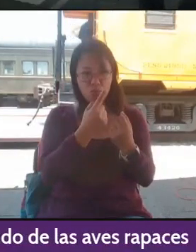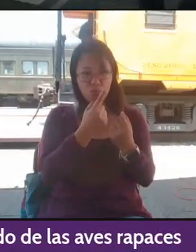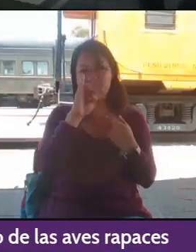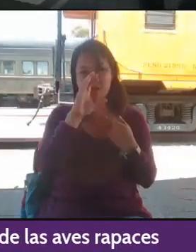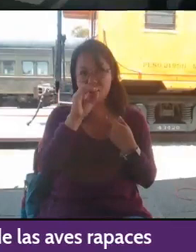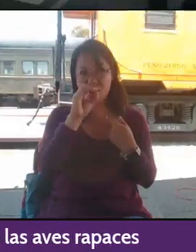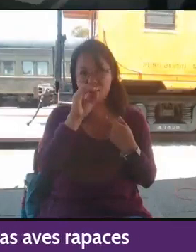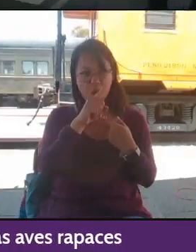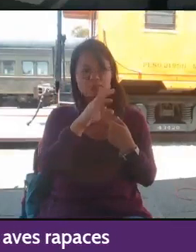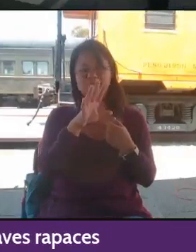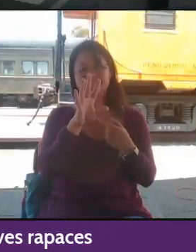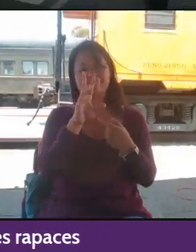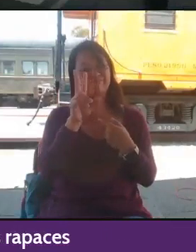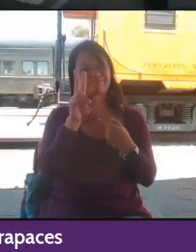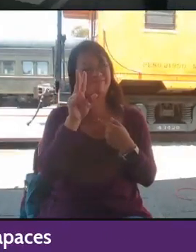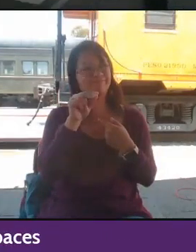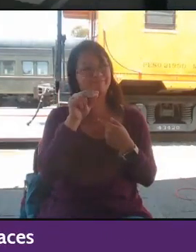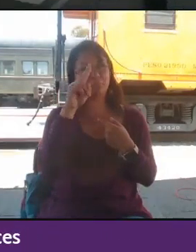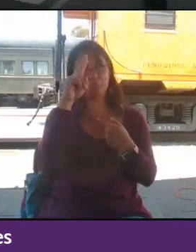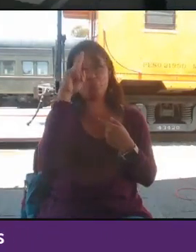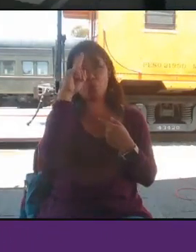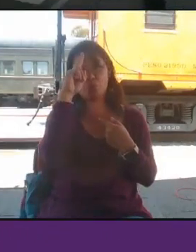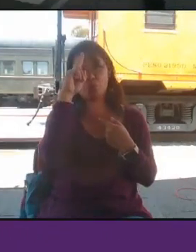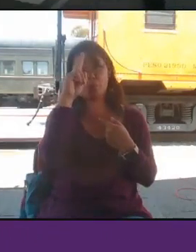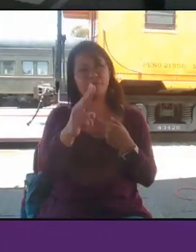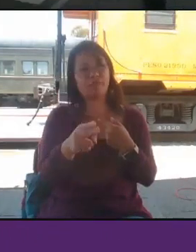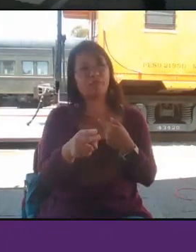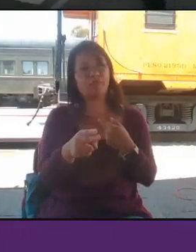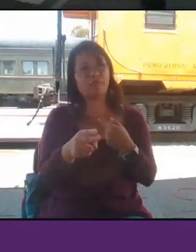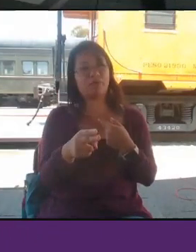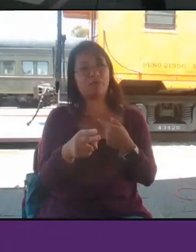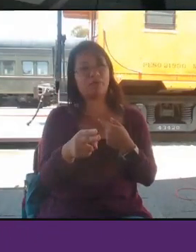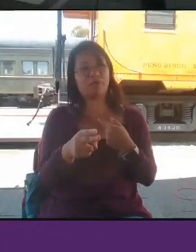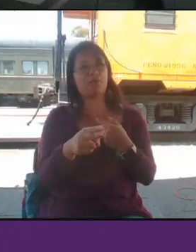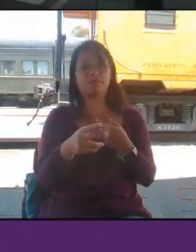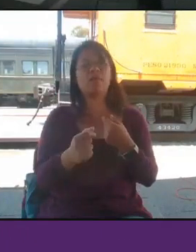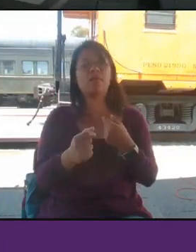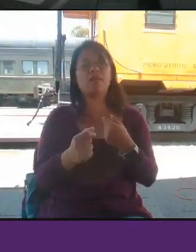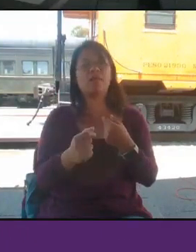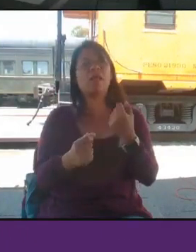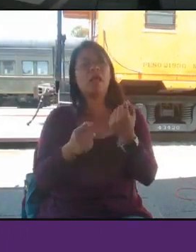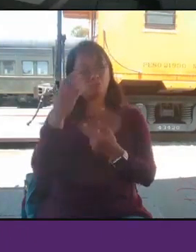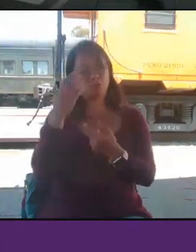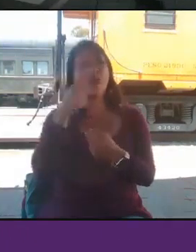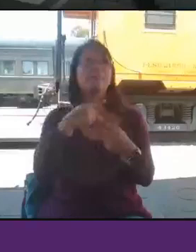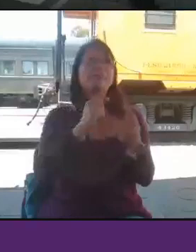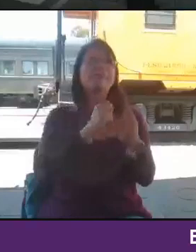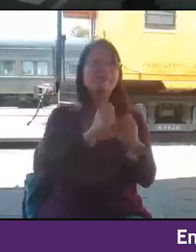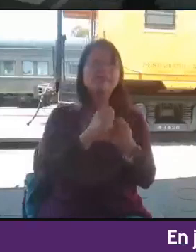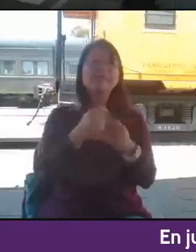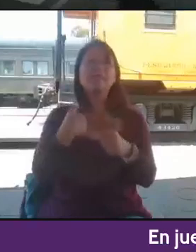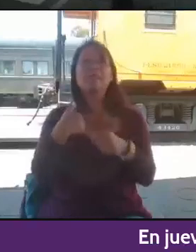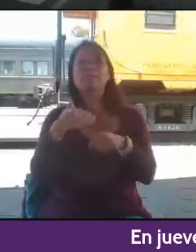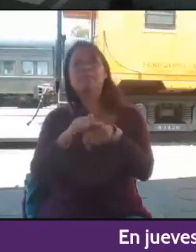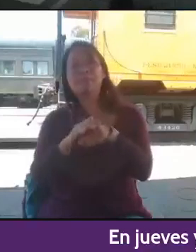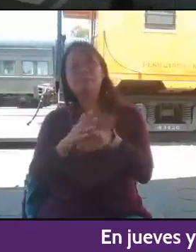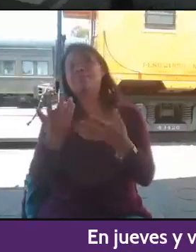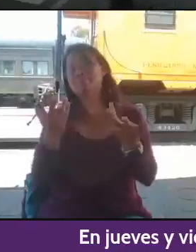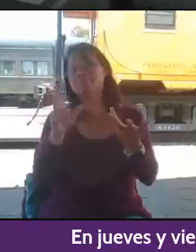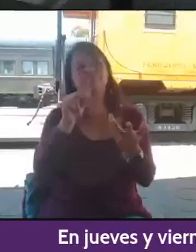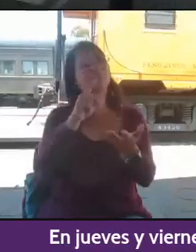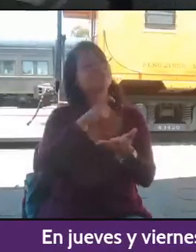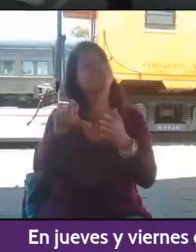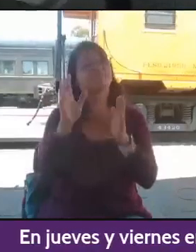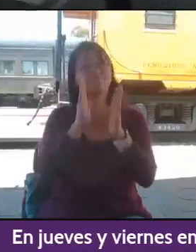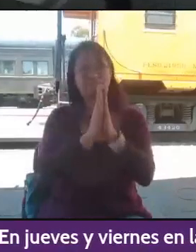otro, es ilegal. Y eso que muchos conocemos, que la abuelita, que mi mamá, que mi tía, pero bueno, es ilegal. No los compren